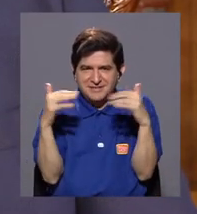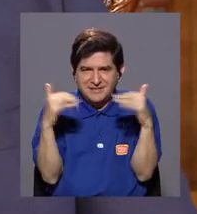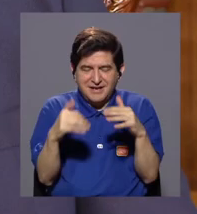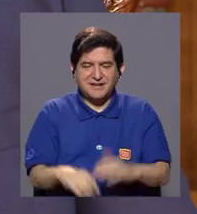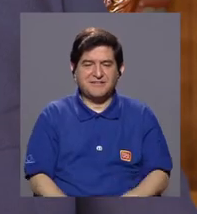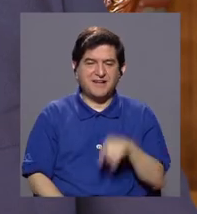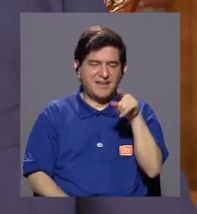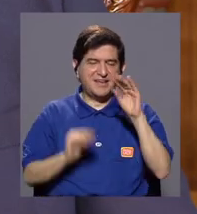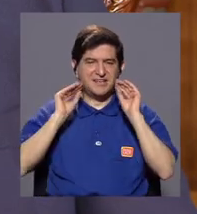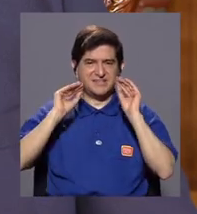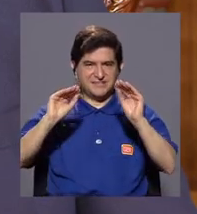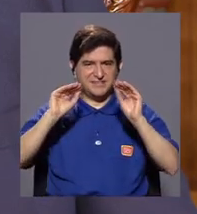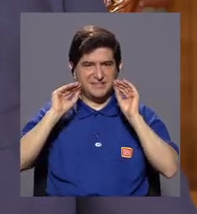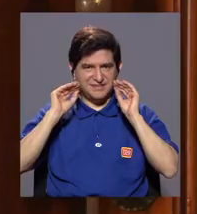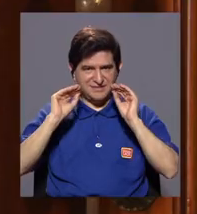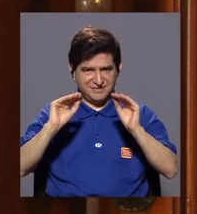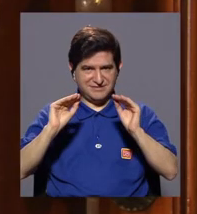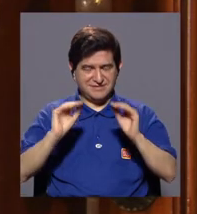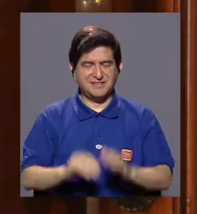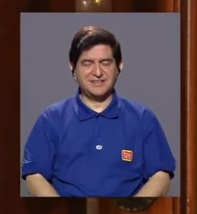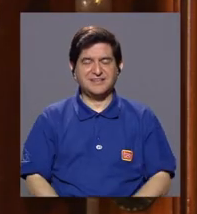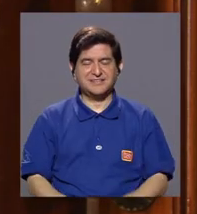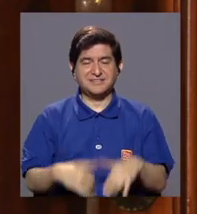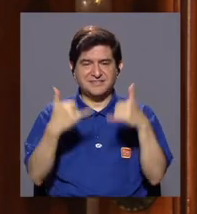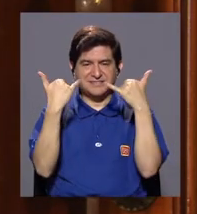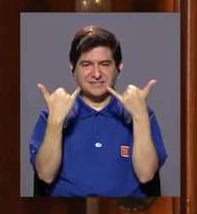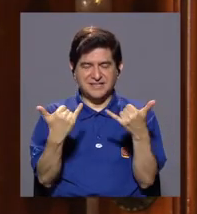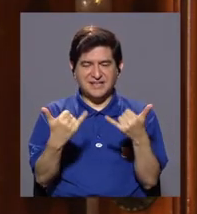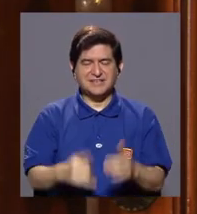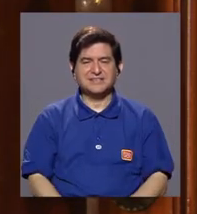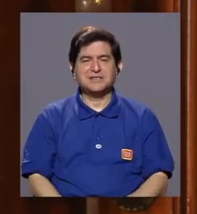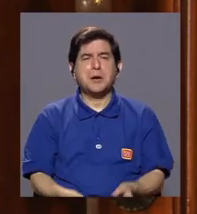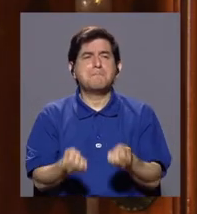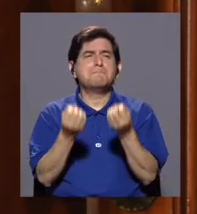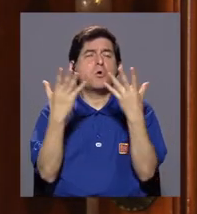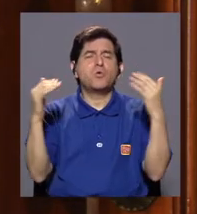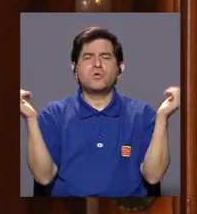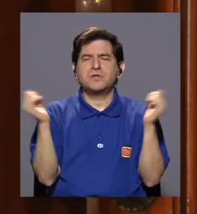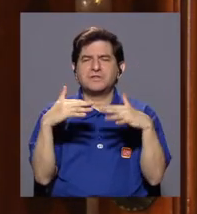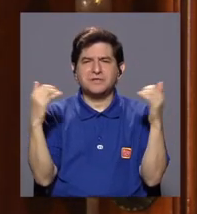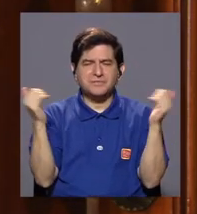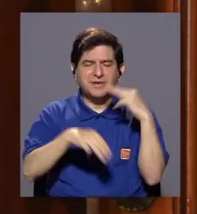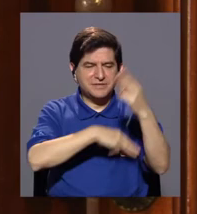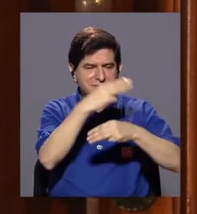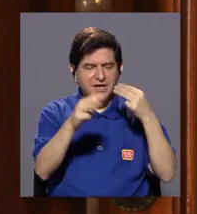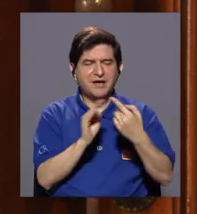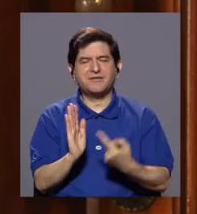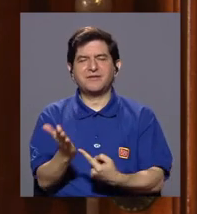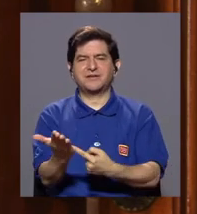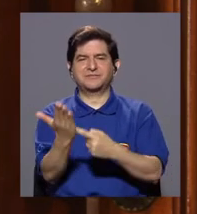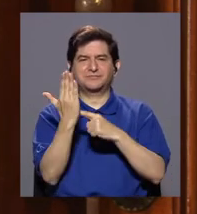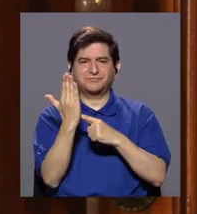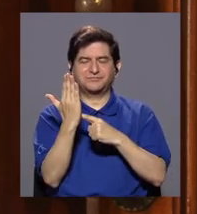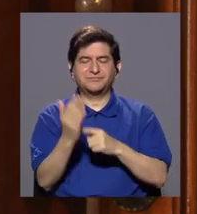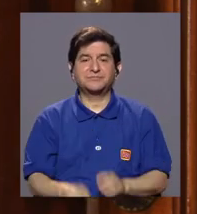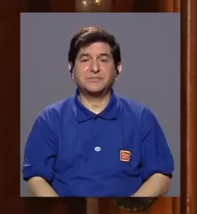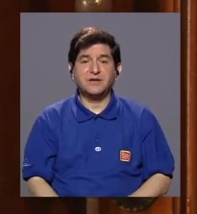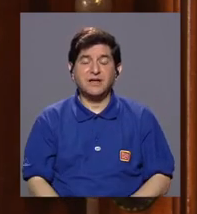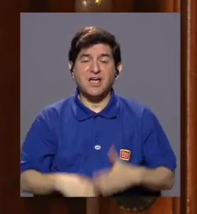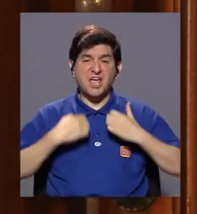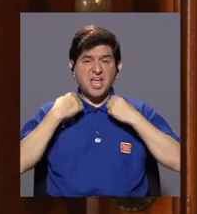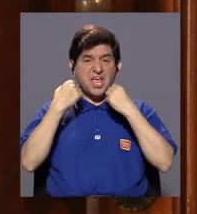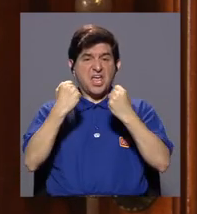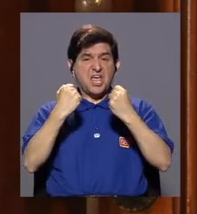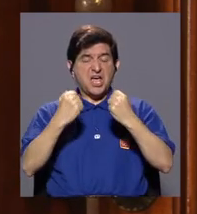una enseñanza que nos han dejado las tantas guerras que han habido en el mundo. Y los héroes